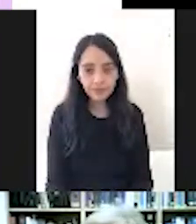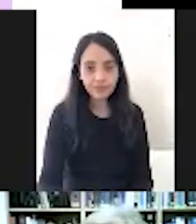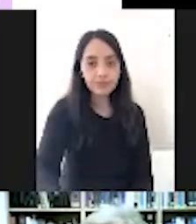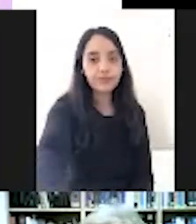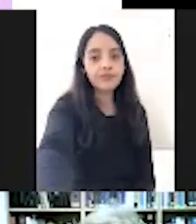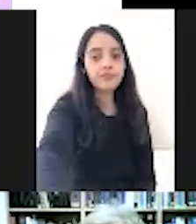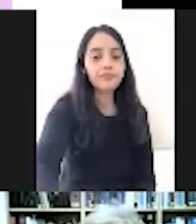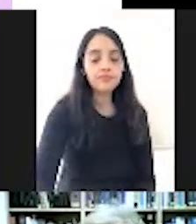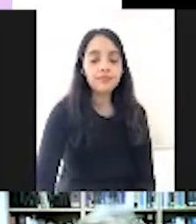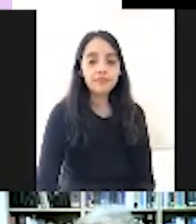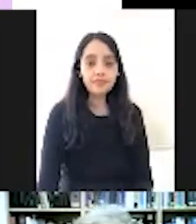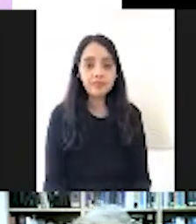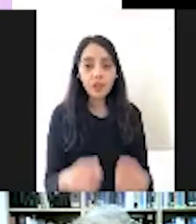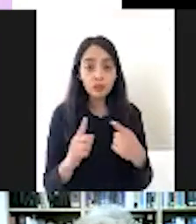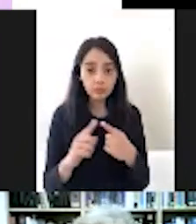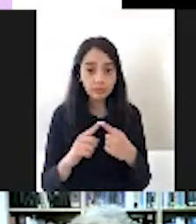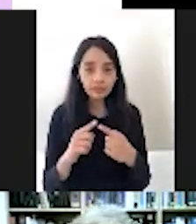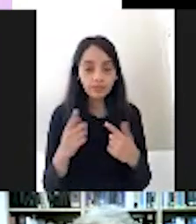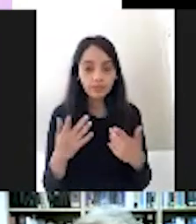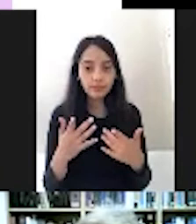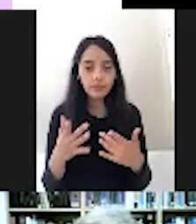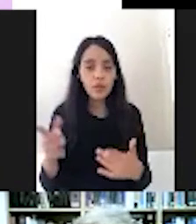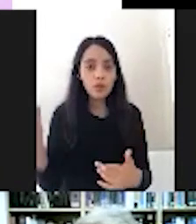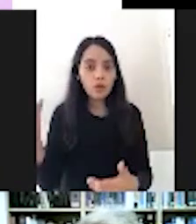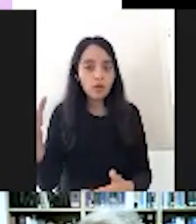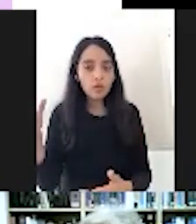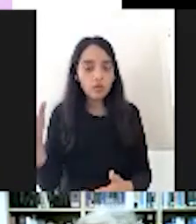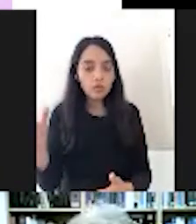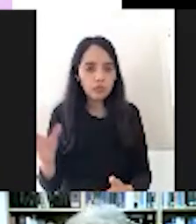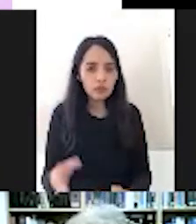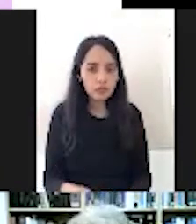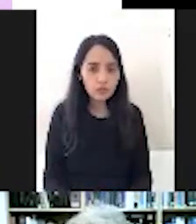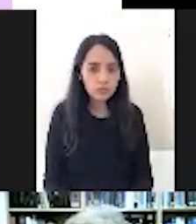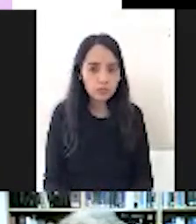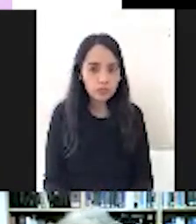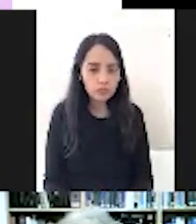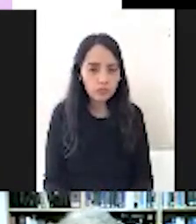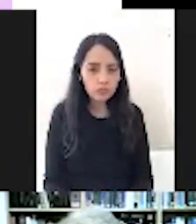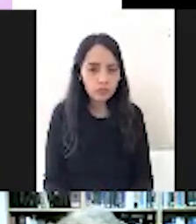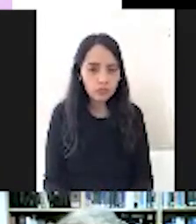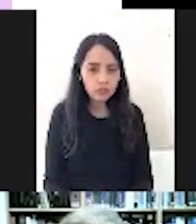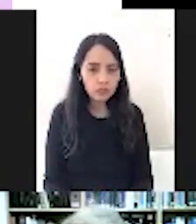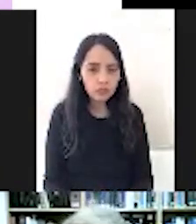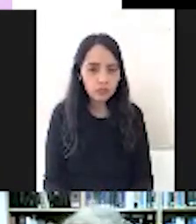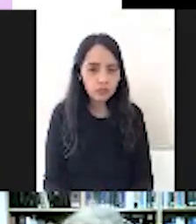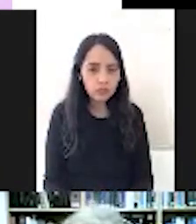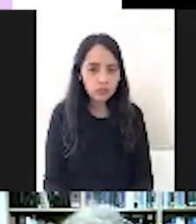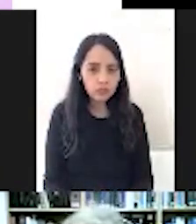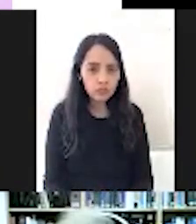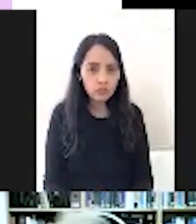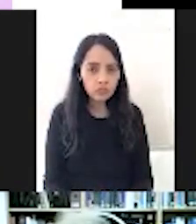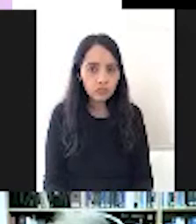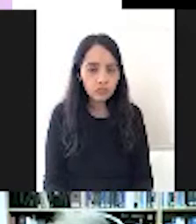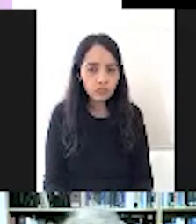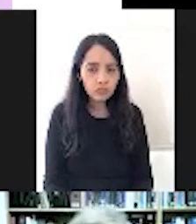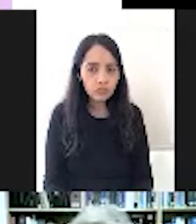esta concepción de que las cosas entran por un lado y terminan en otro no son consistentes con la anatomía que sabemos del sistema